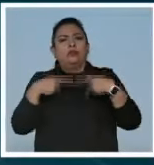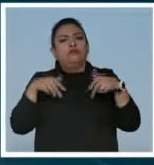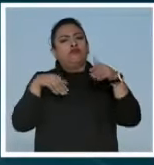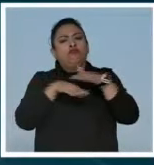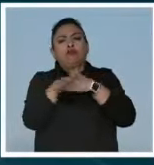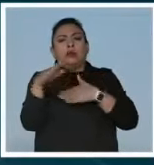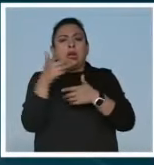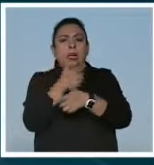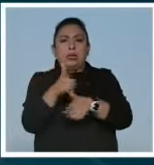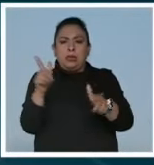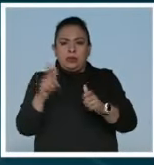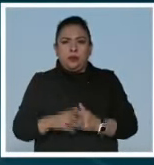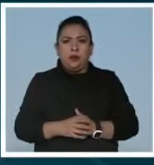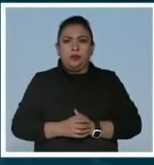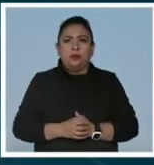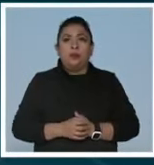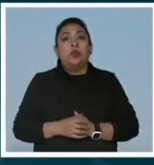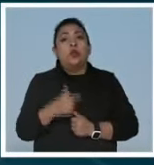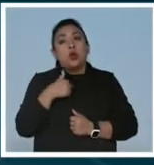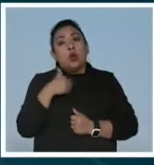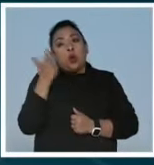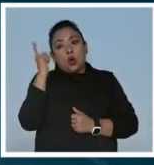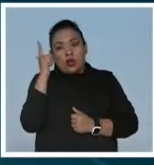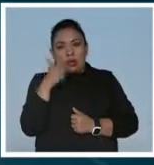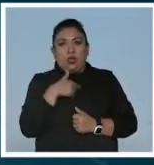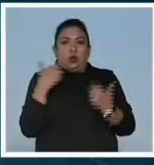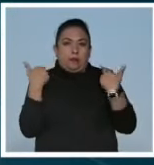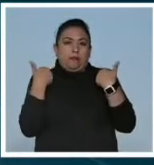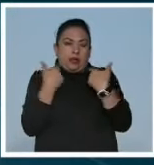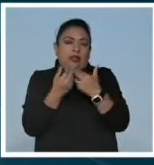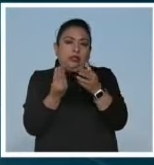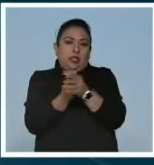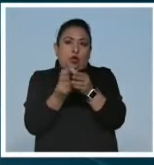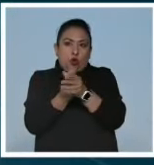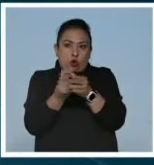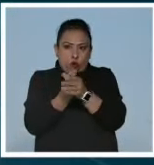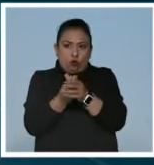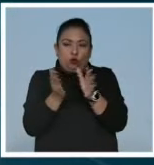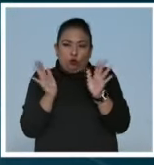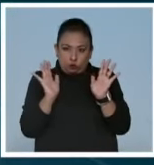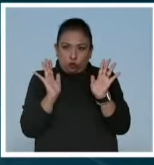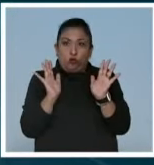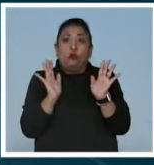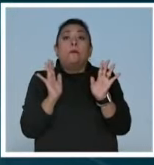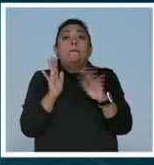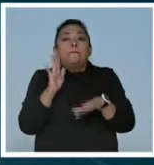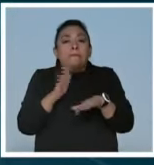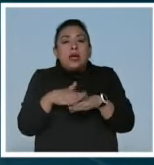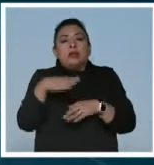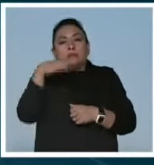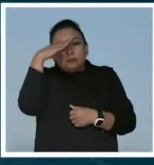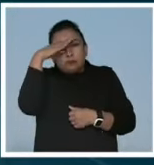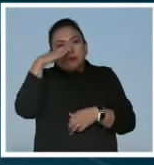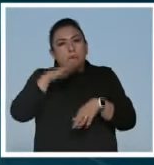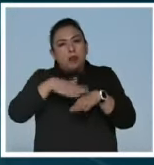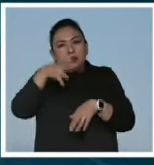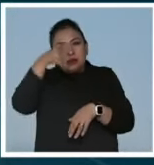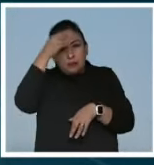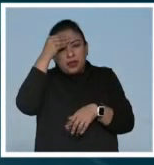libre. Y yo espero, como maestra de ese curso, que quien más reflexione, más